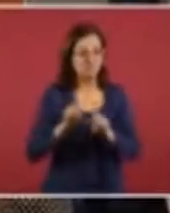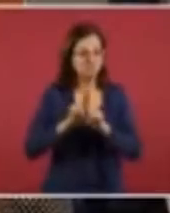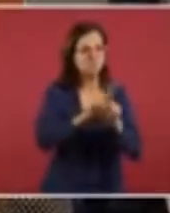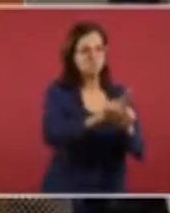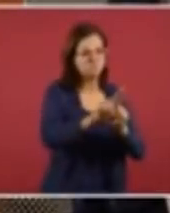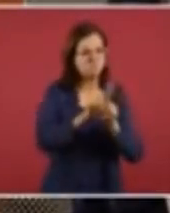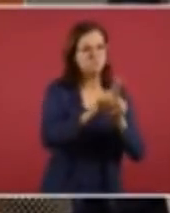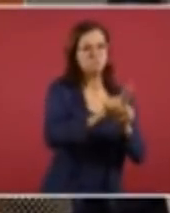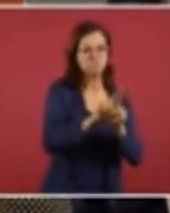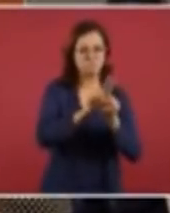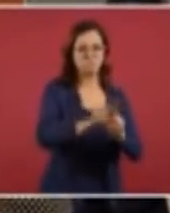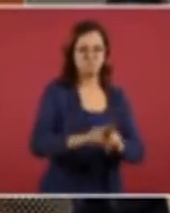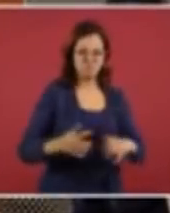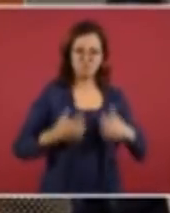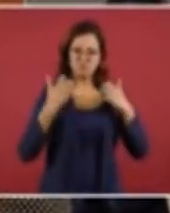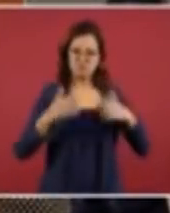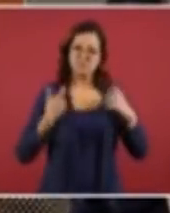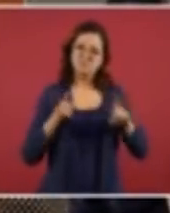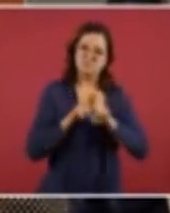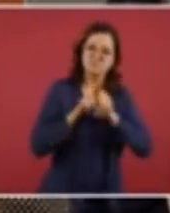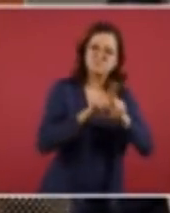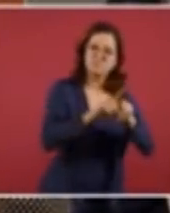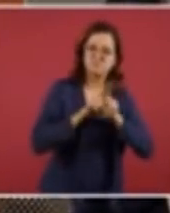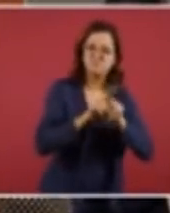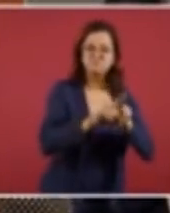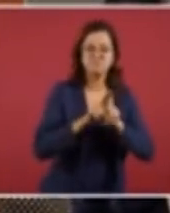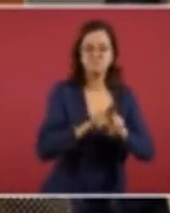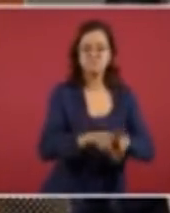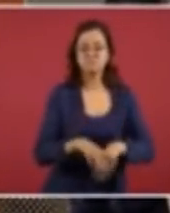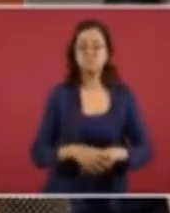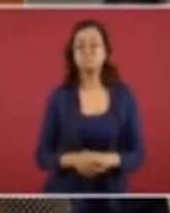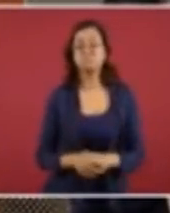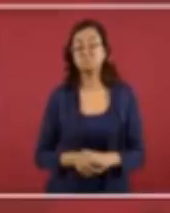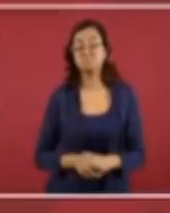movimiento campesino. Gracias. Bueno,